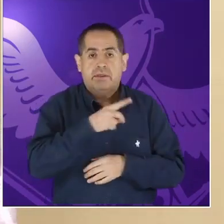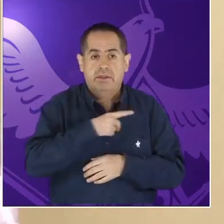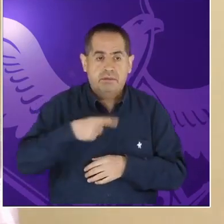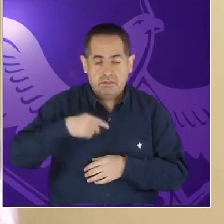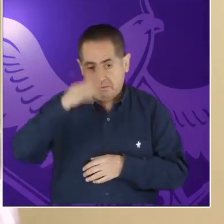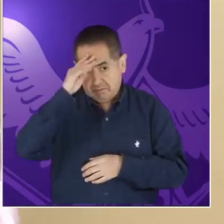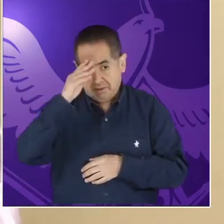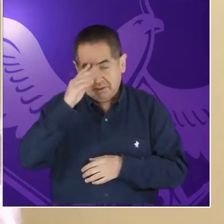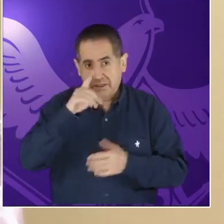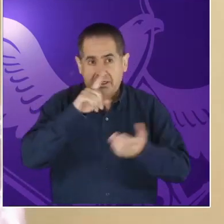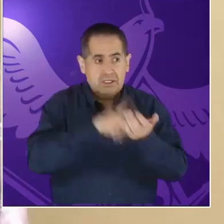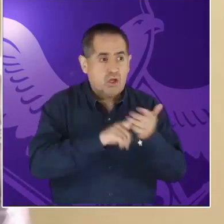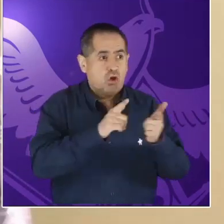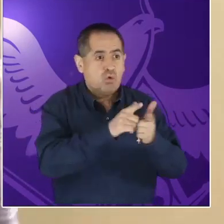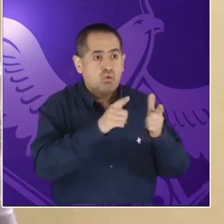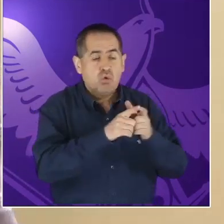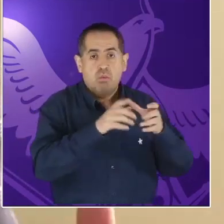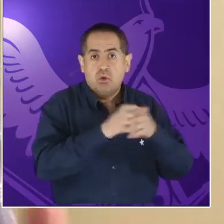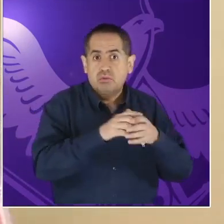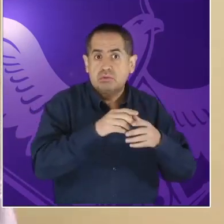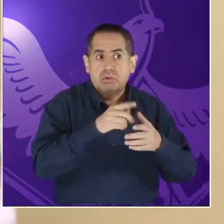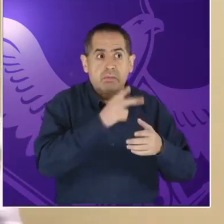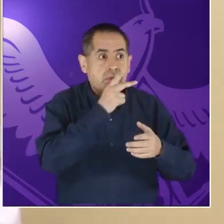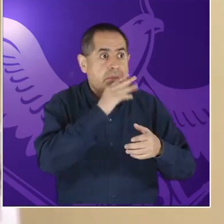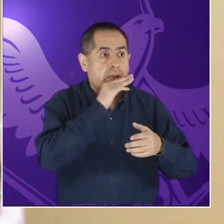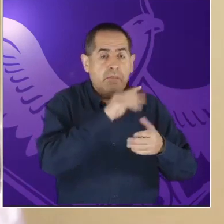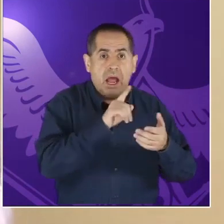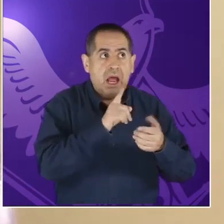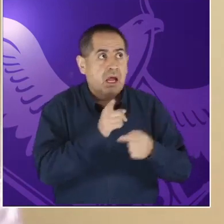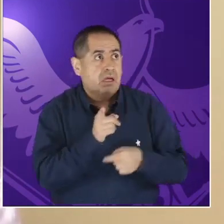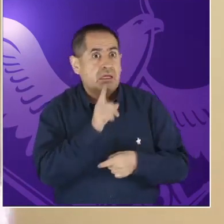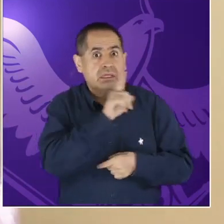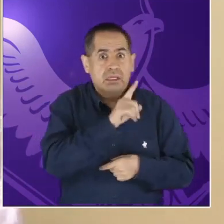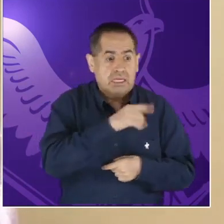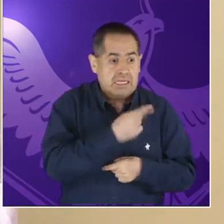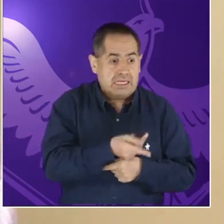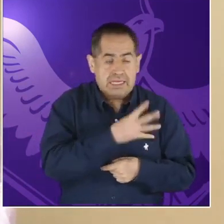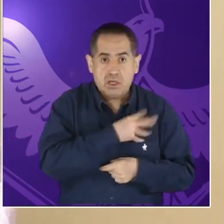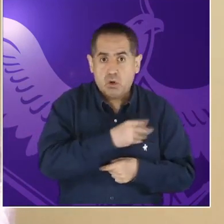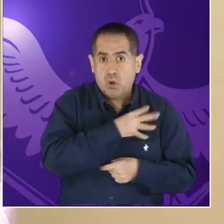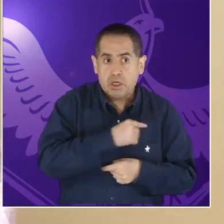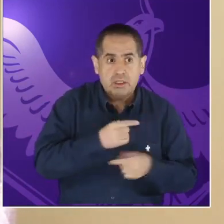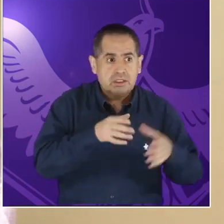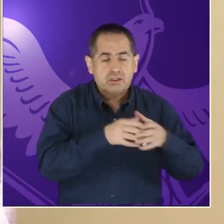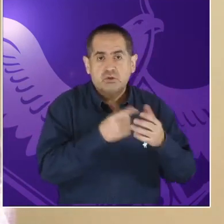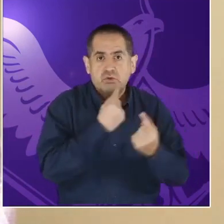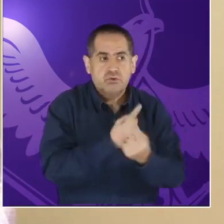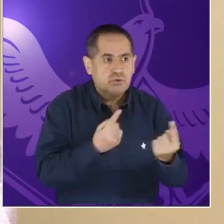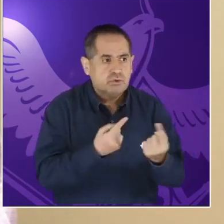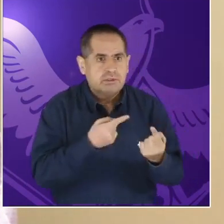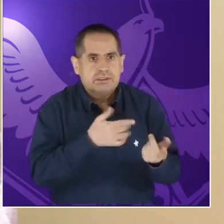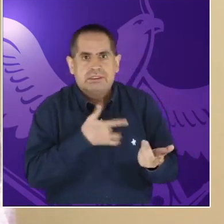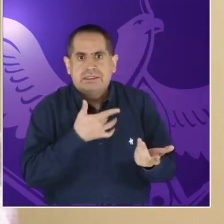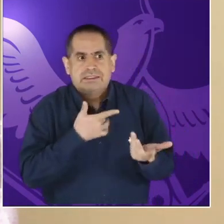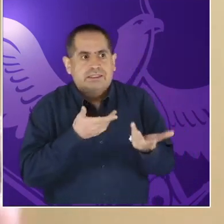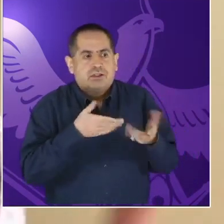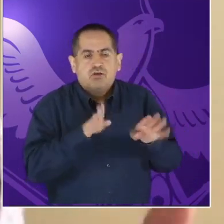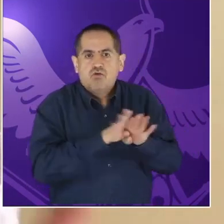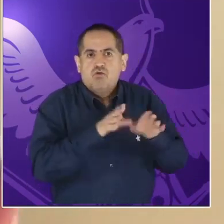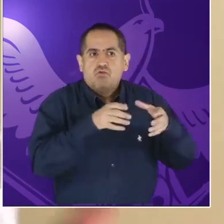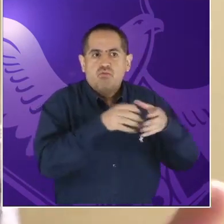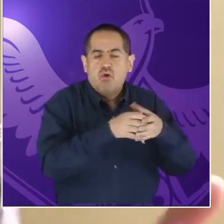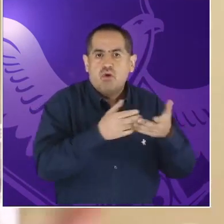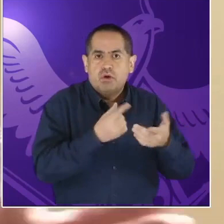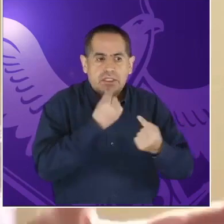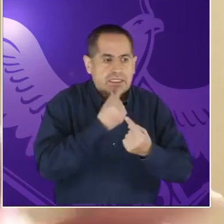o tenemos que estar en grupos de riesgo, padres y madres que tengamos hijos o hijas menores de